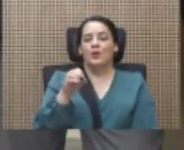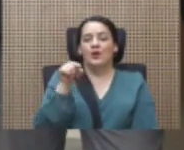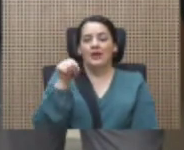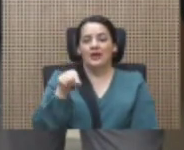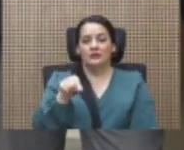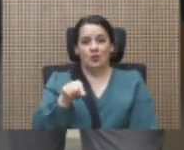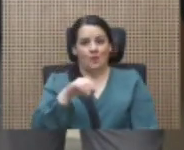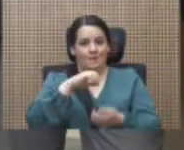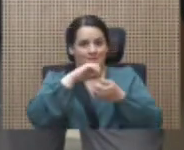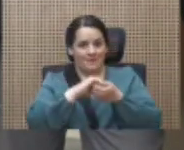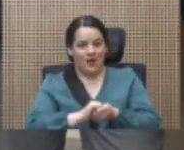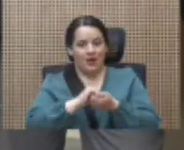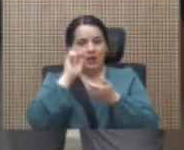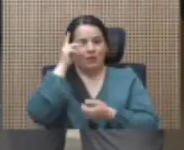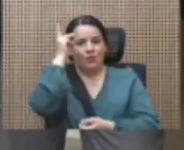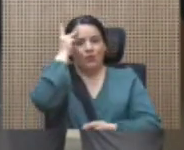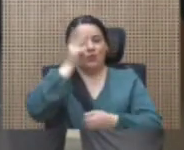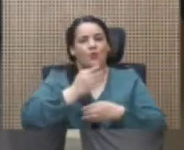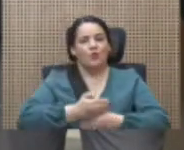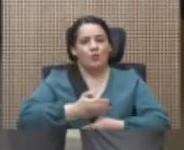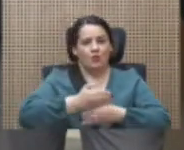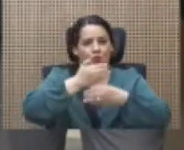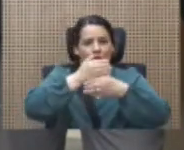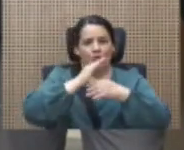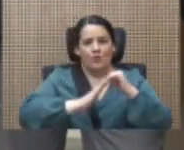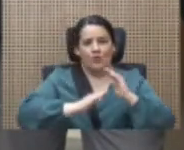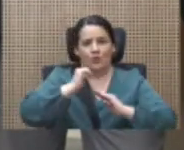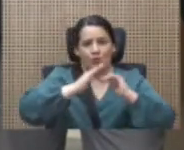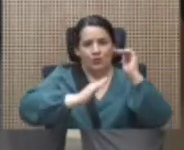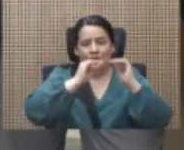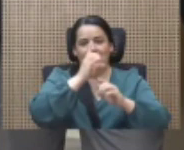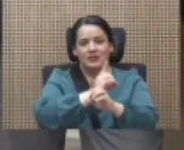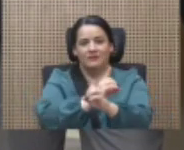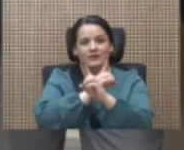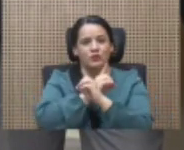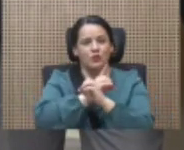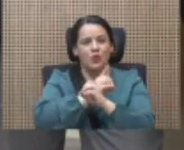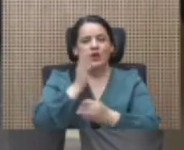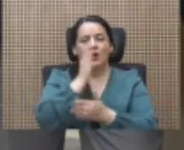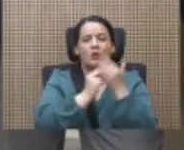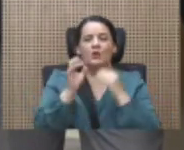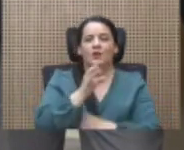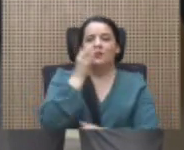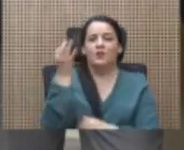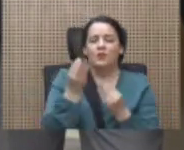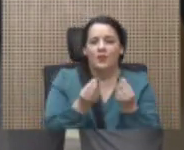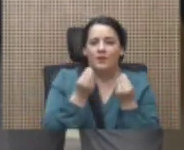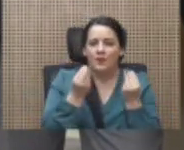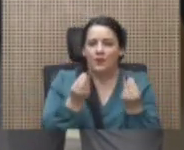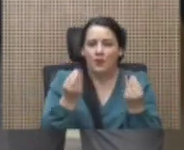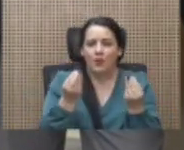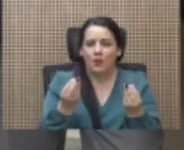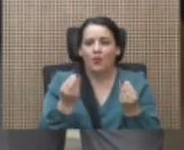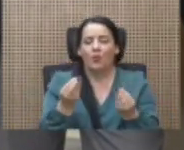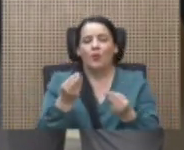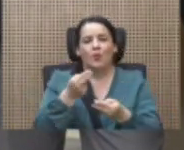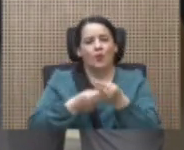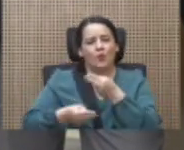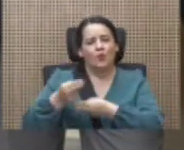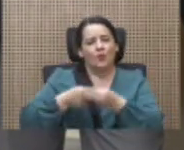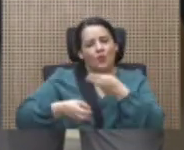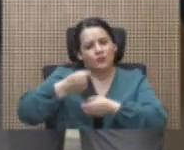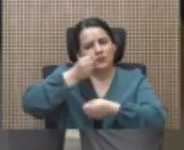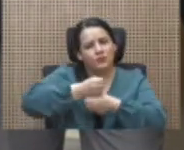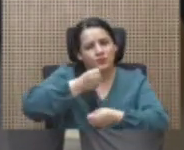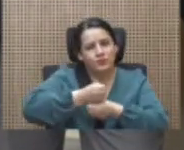que construyó y defendió de alguna forma mucho mucho de la herencia laboral